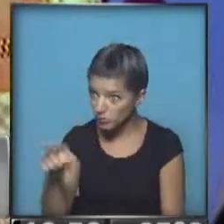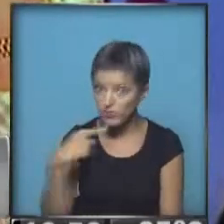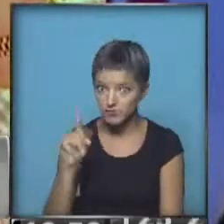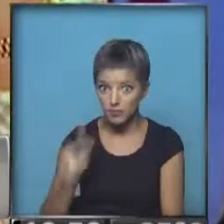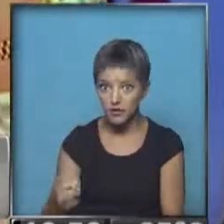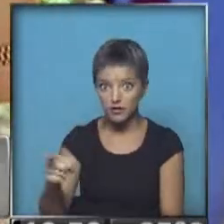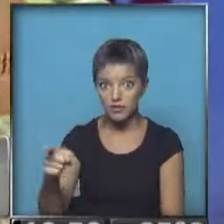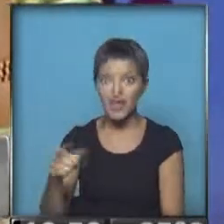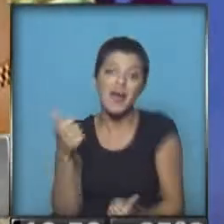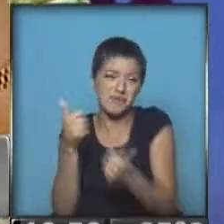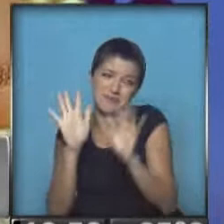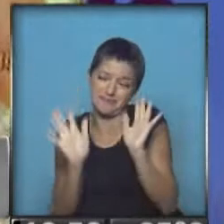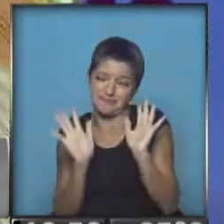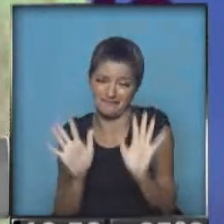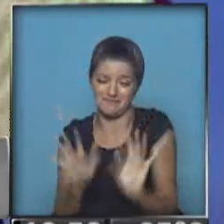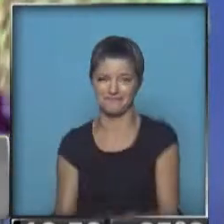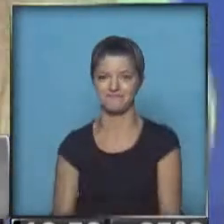lo decís? Ah, bueno.